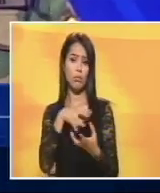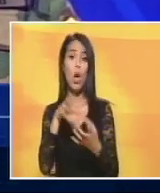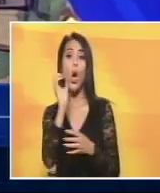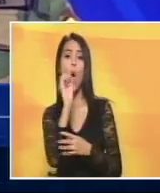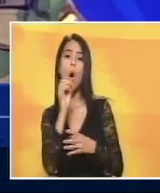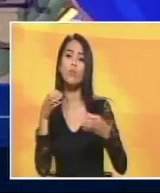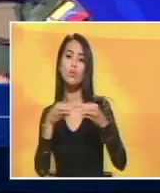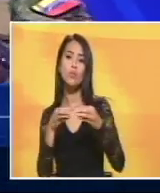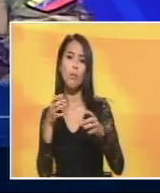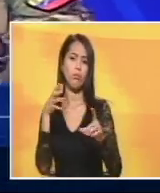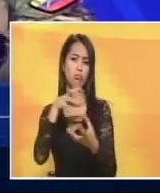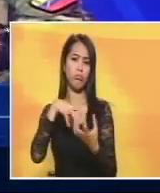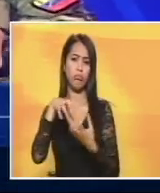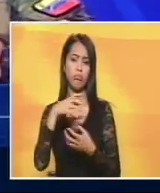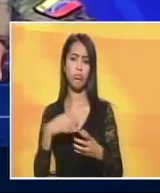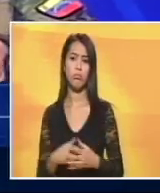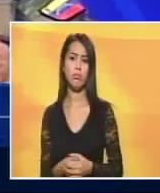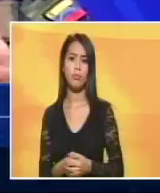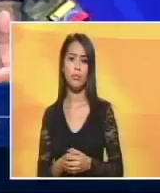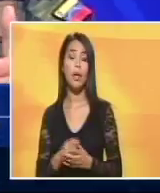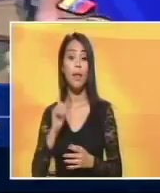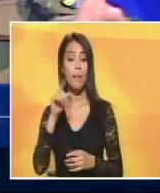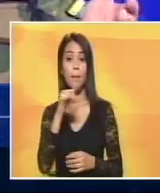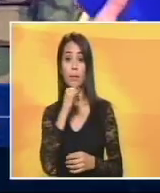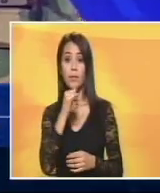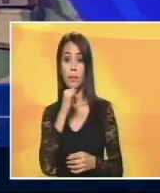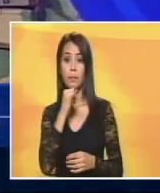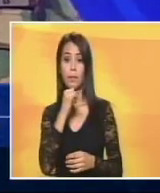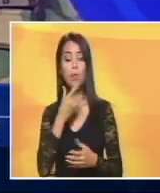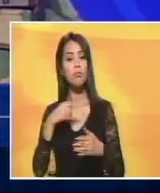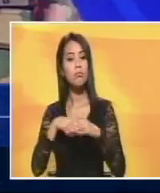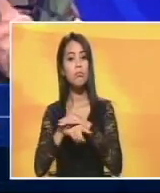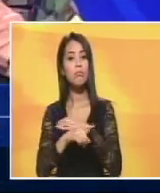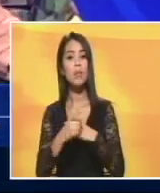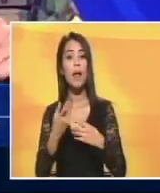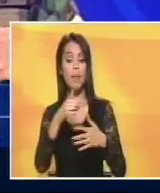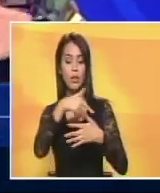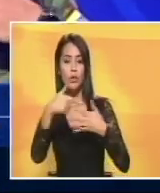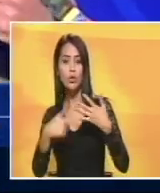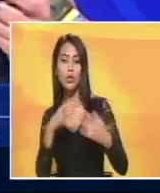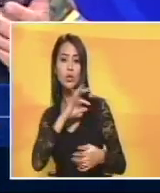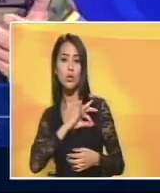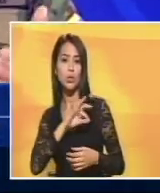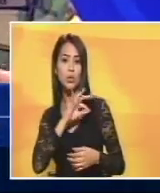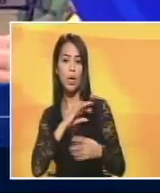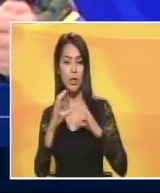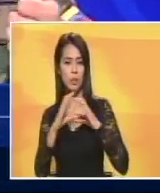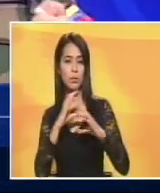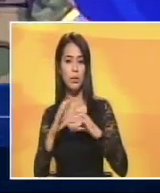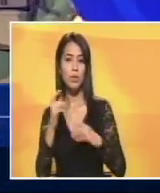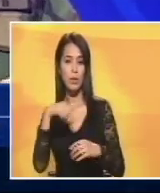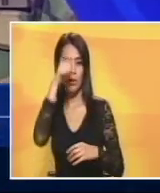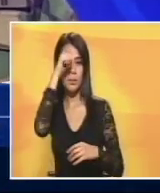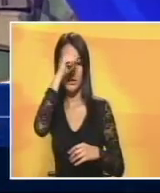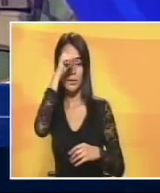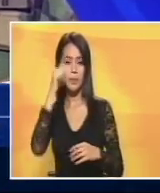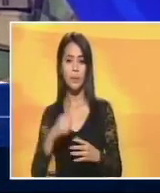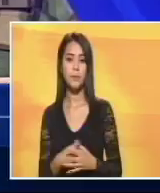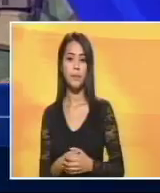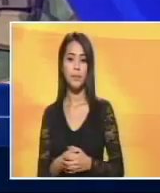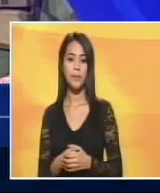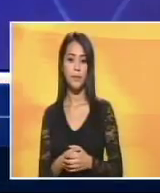personas que instiguen la violencia. También se refirió al acceso de los medios de comunicación a los centros electorales este domingo.